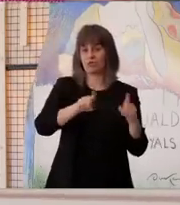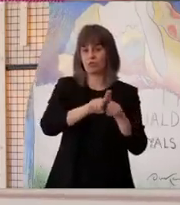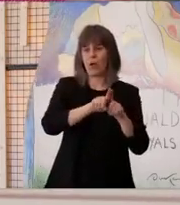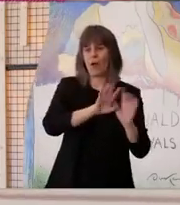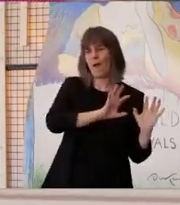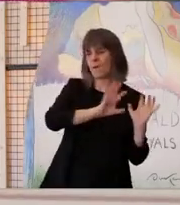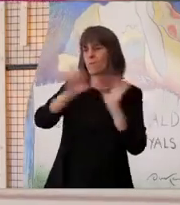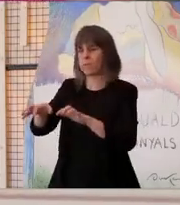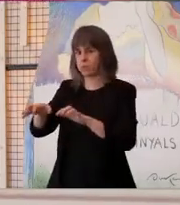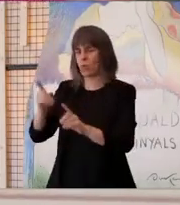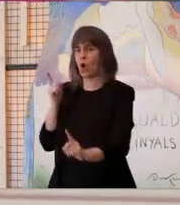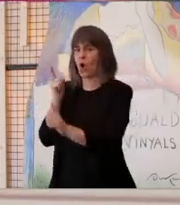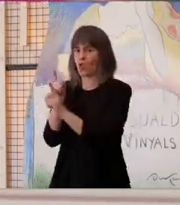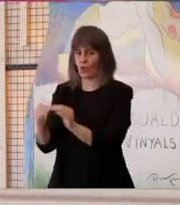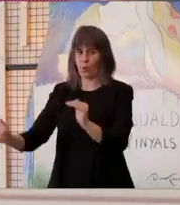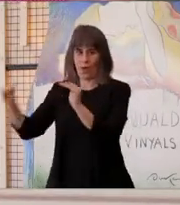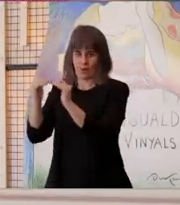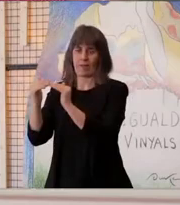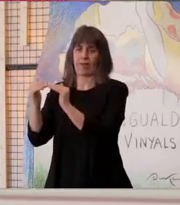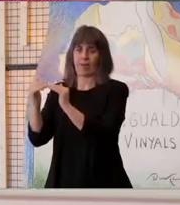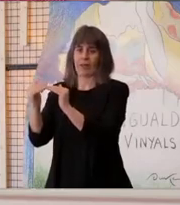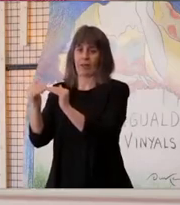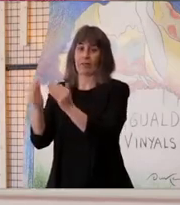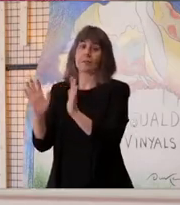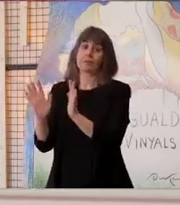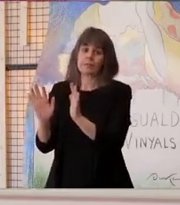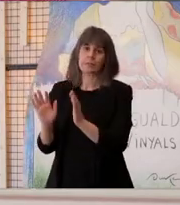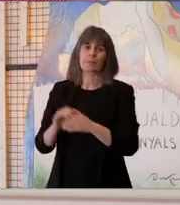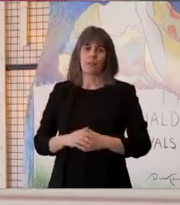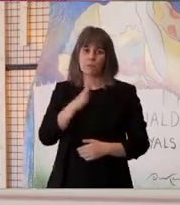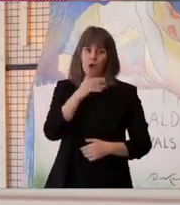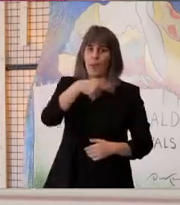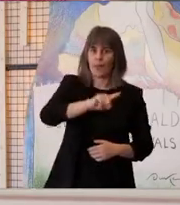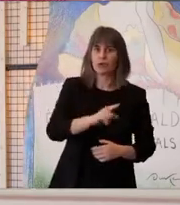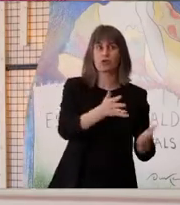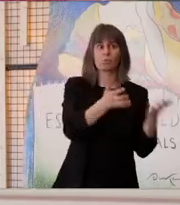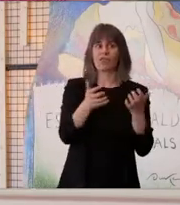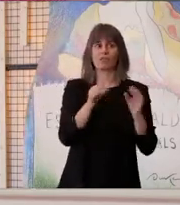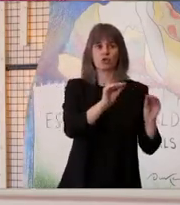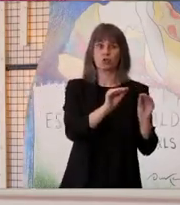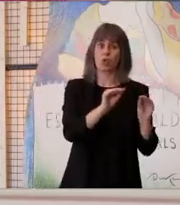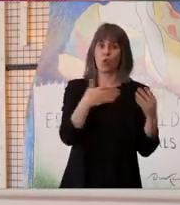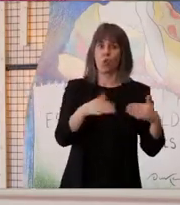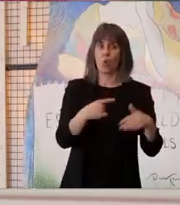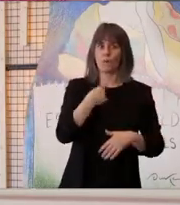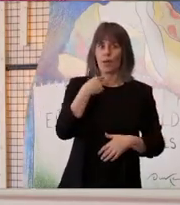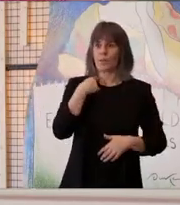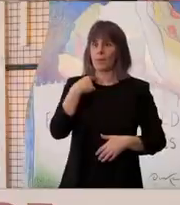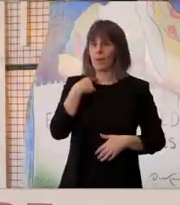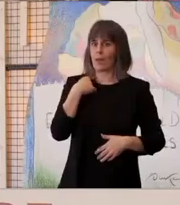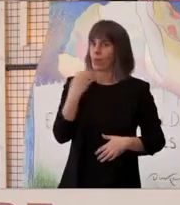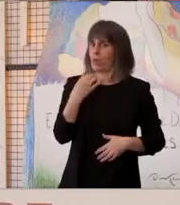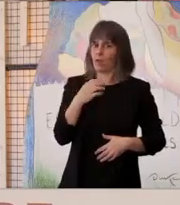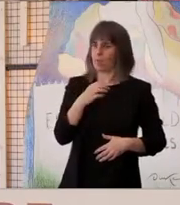igualdad porque claro es que tienen que dejar la mitad de los privilegios Y eso se resisten no Por lo tanto todo